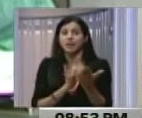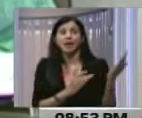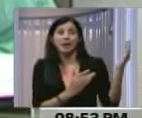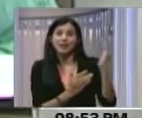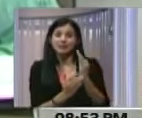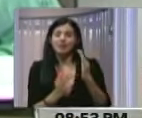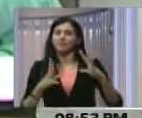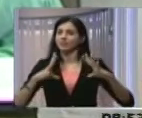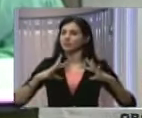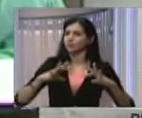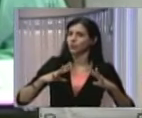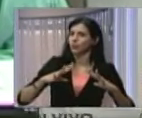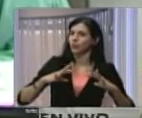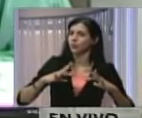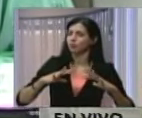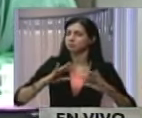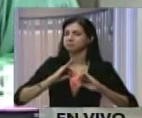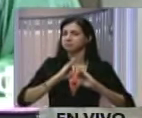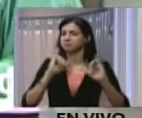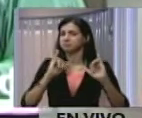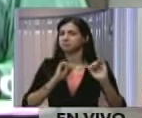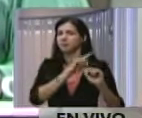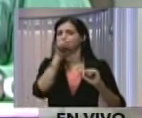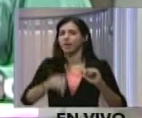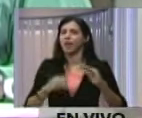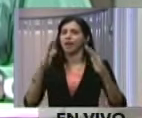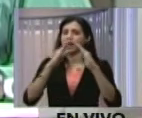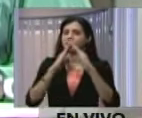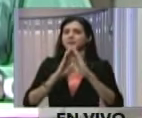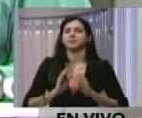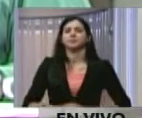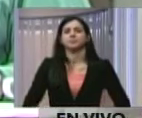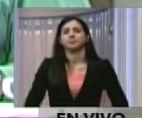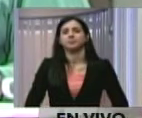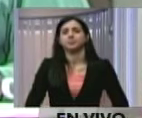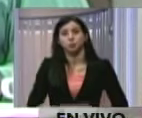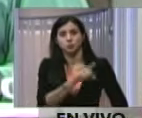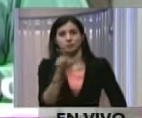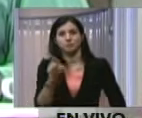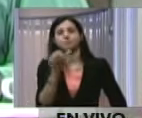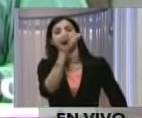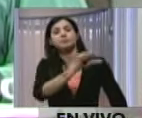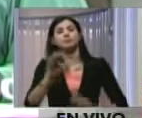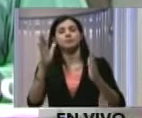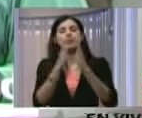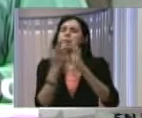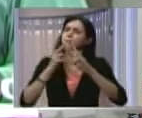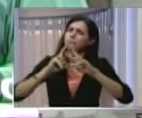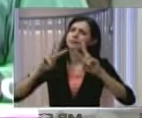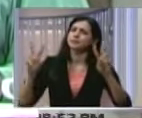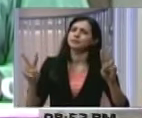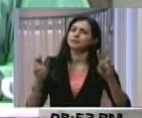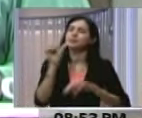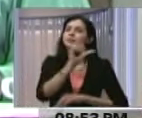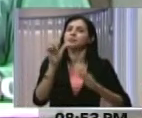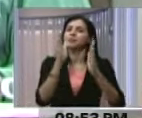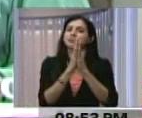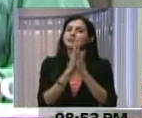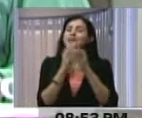regresando de esta jornada de Semana Santa. Semana Santa en paz, Semana Santa